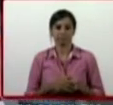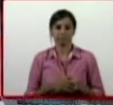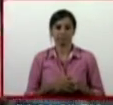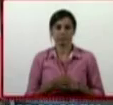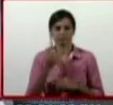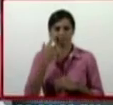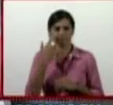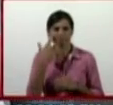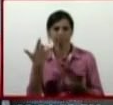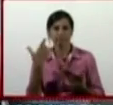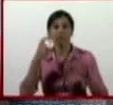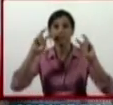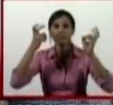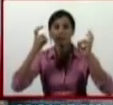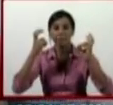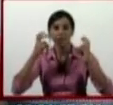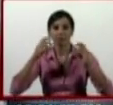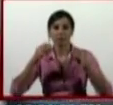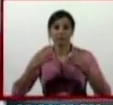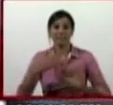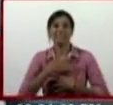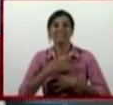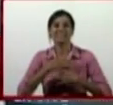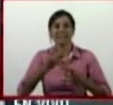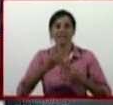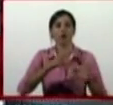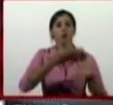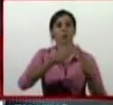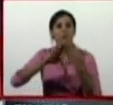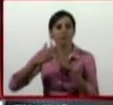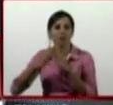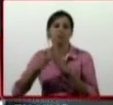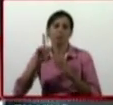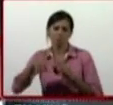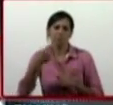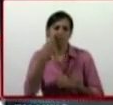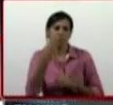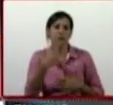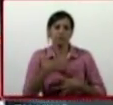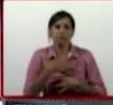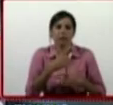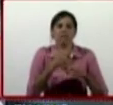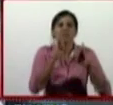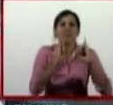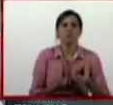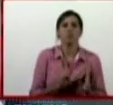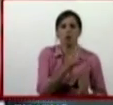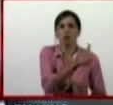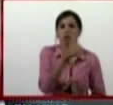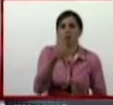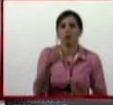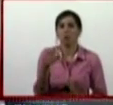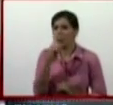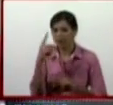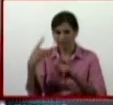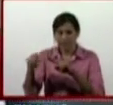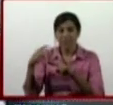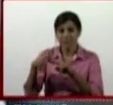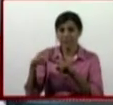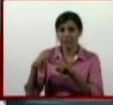revisar sobre todo los temas colectivos. Nosotros atendemos también muchos temas individuales, ¿verdad? Que apareció una niña con un problema de